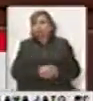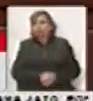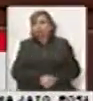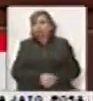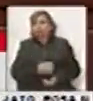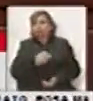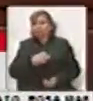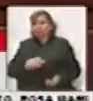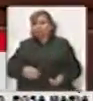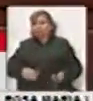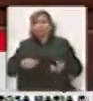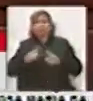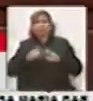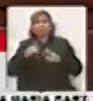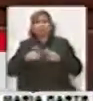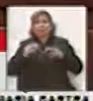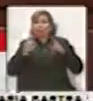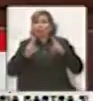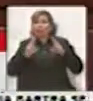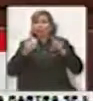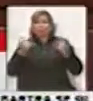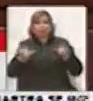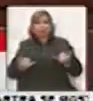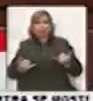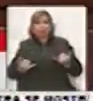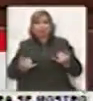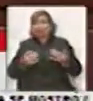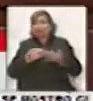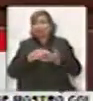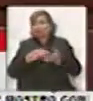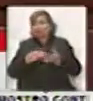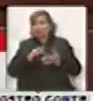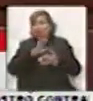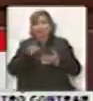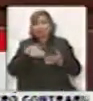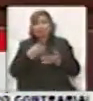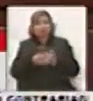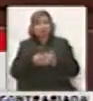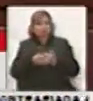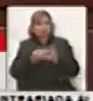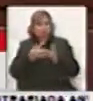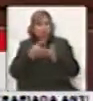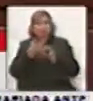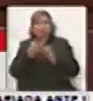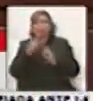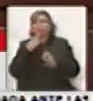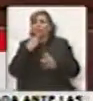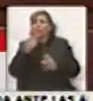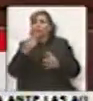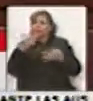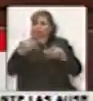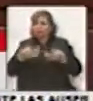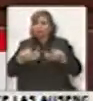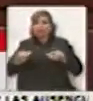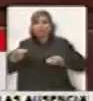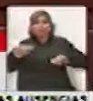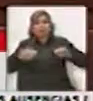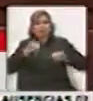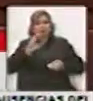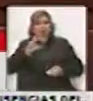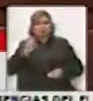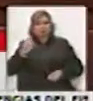presidente. Y entonces, ojalá hoy día que prácticamente todos han salido a decir que creen en el sistema